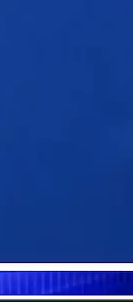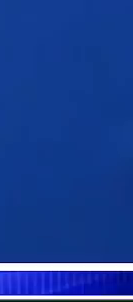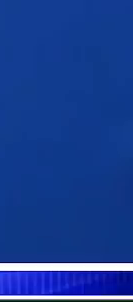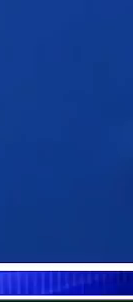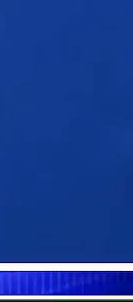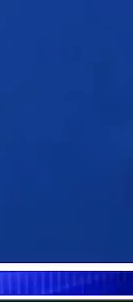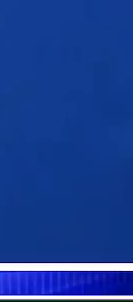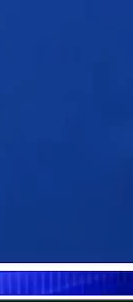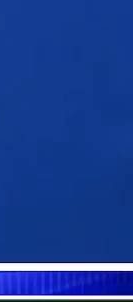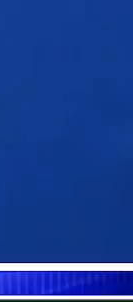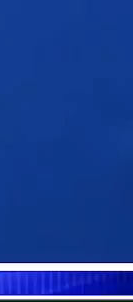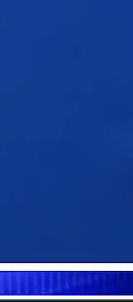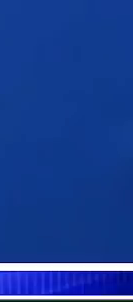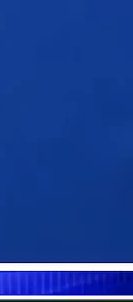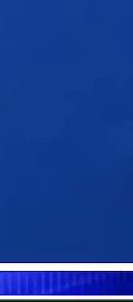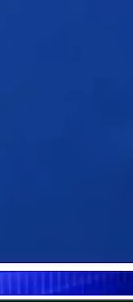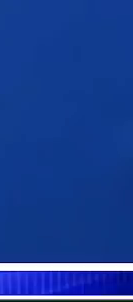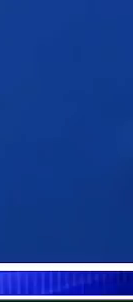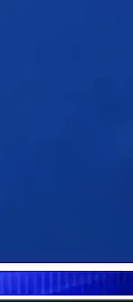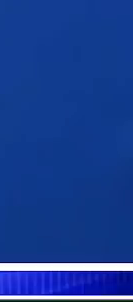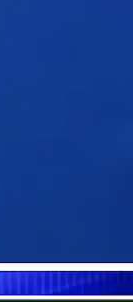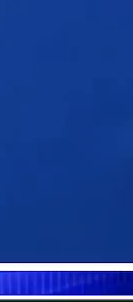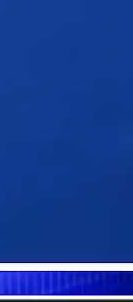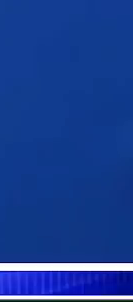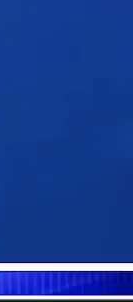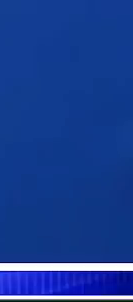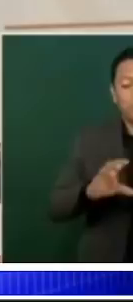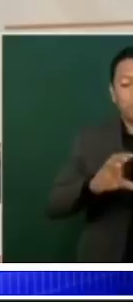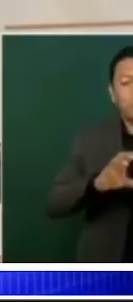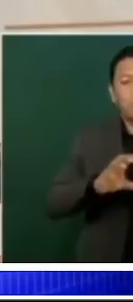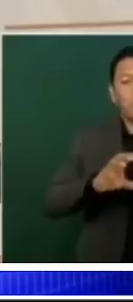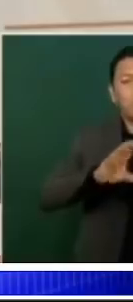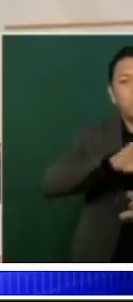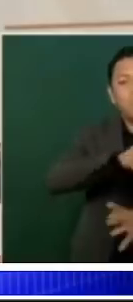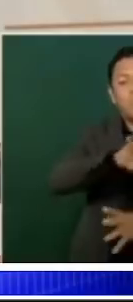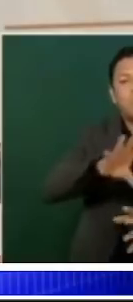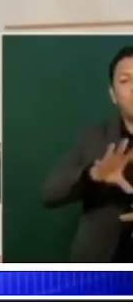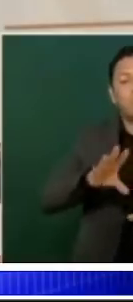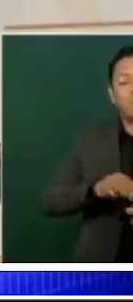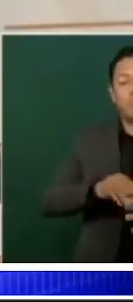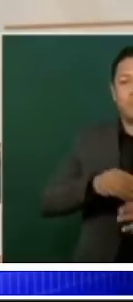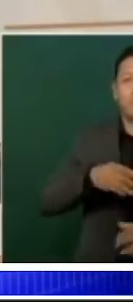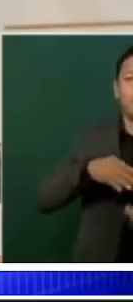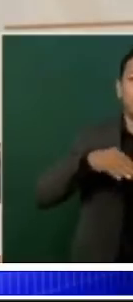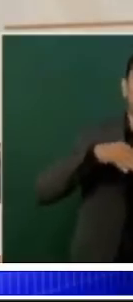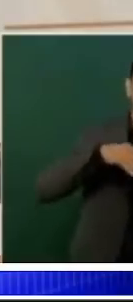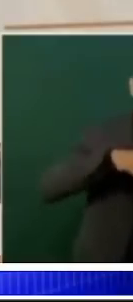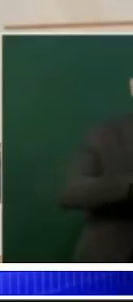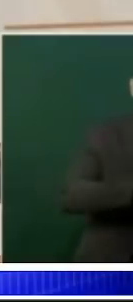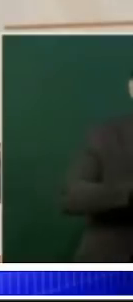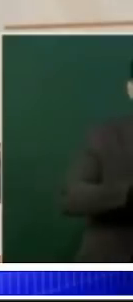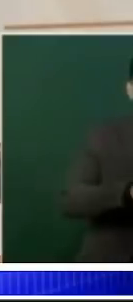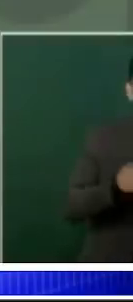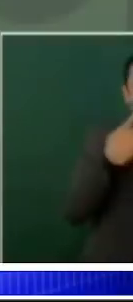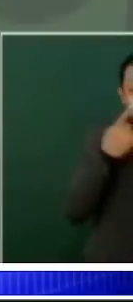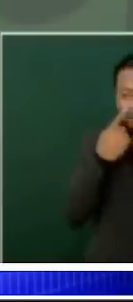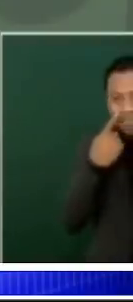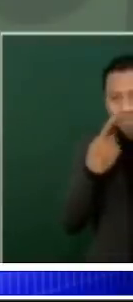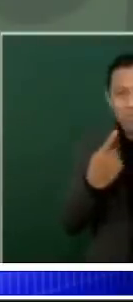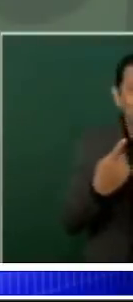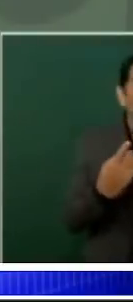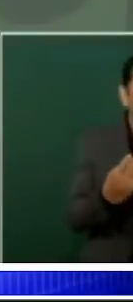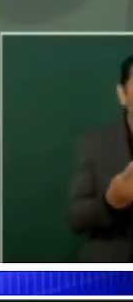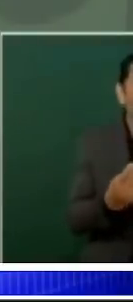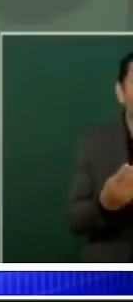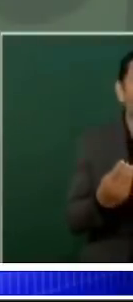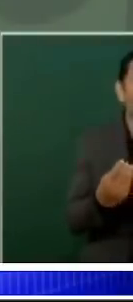Hola Qué tal amigos gracias por acompañarme en una emisión más de chapucero today México empieza a distinguirse en el escenario internacional y